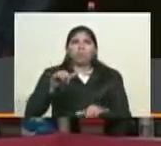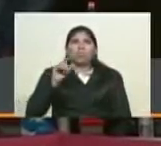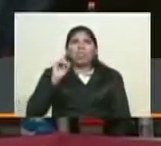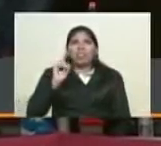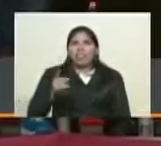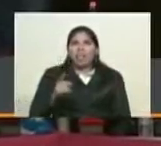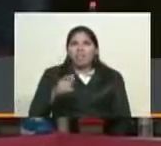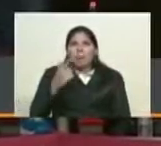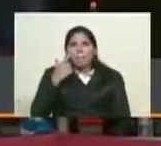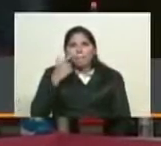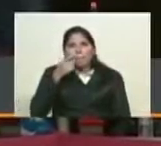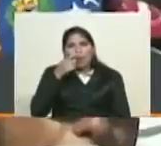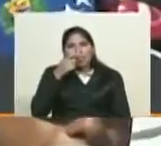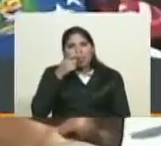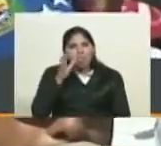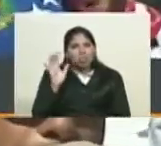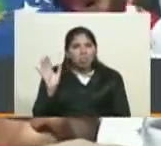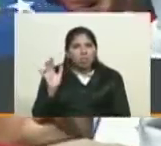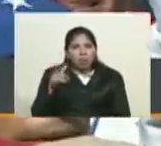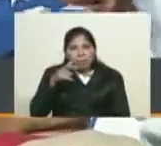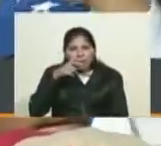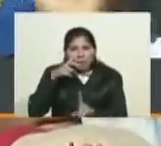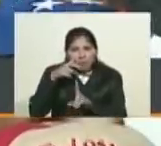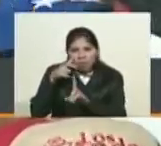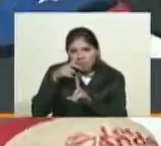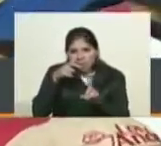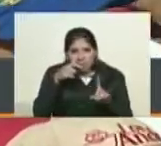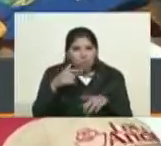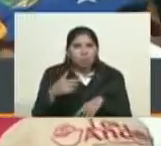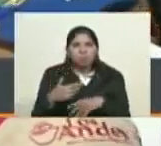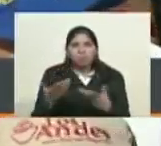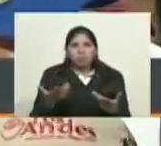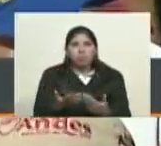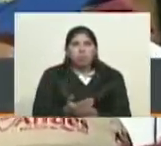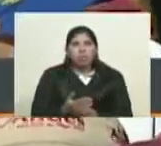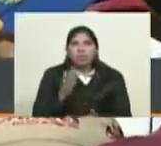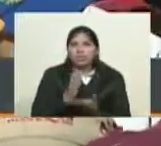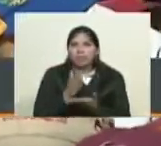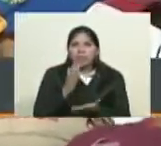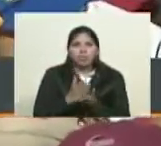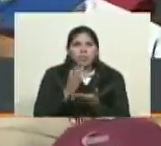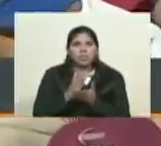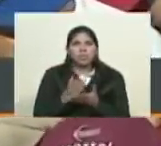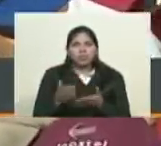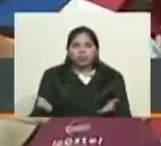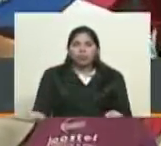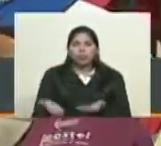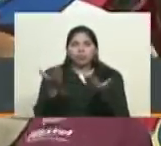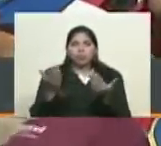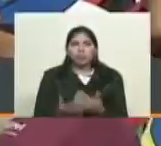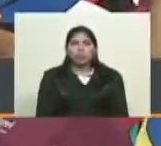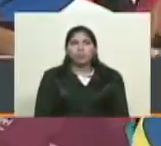y pendiente para ejercerse permanentemente.